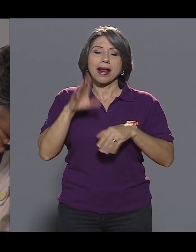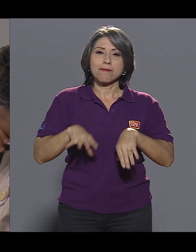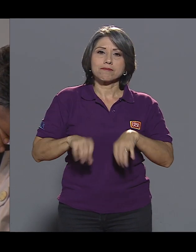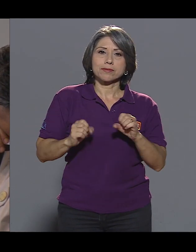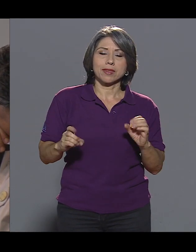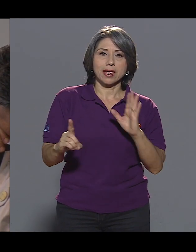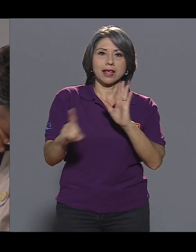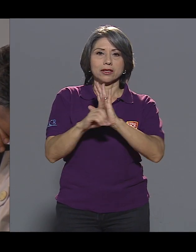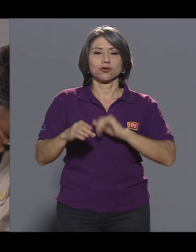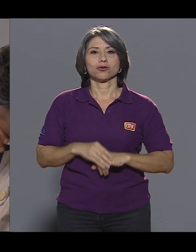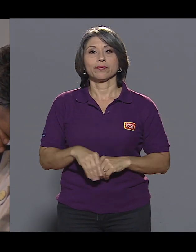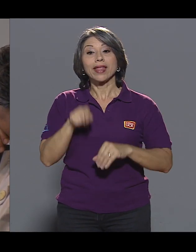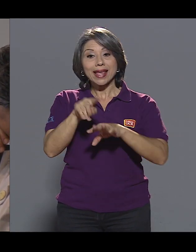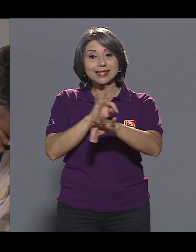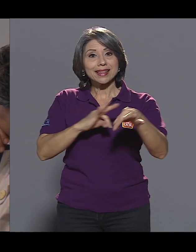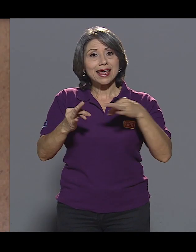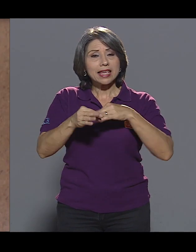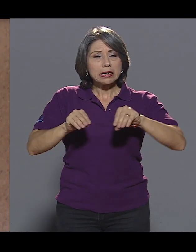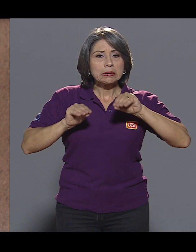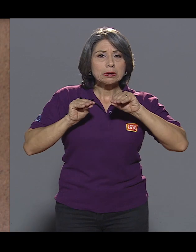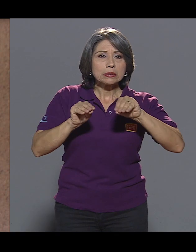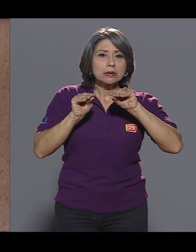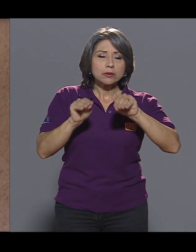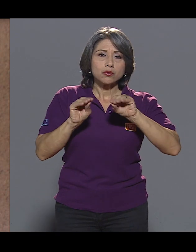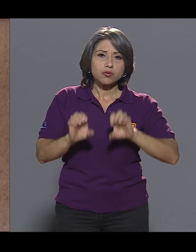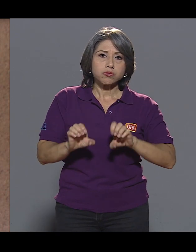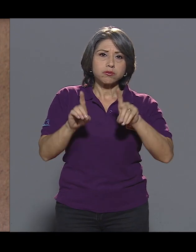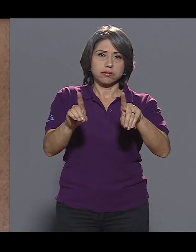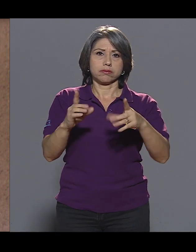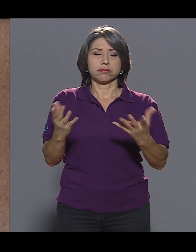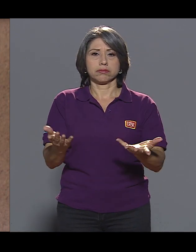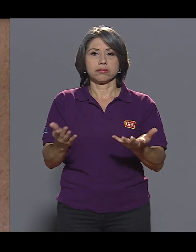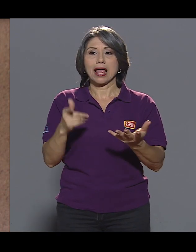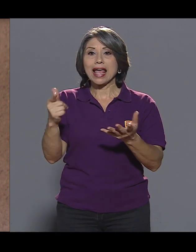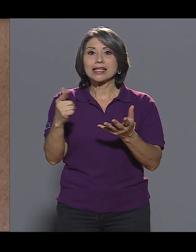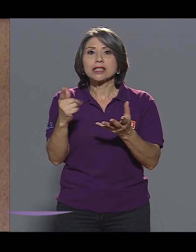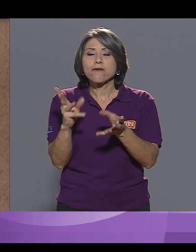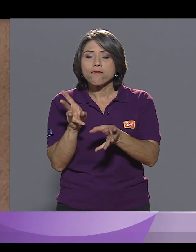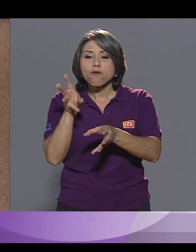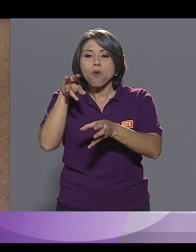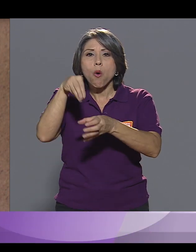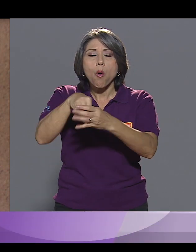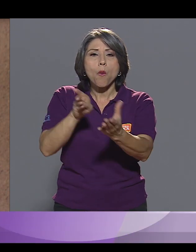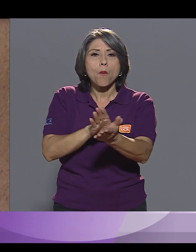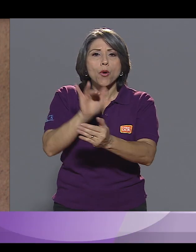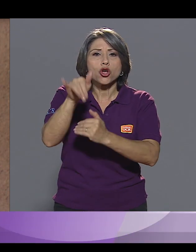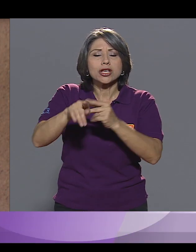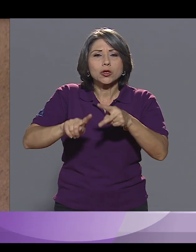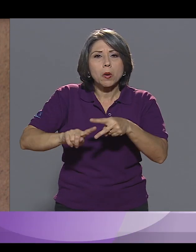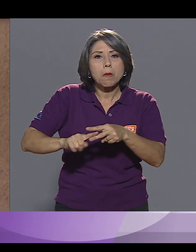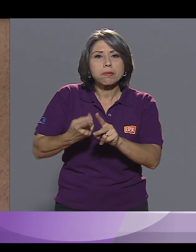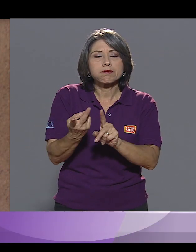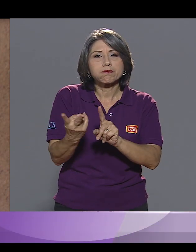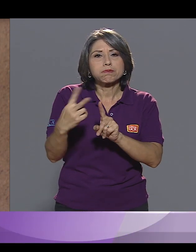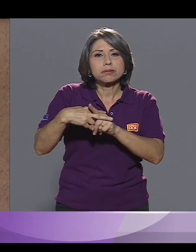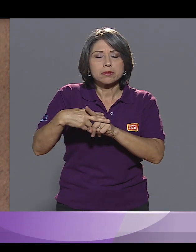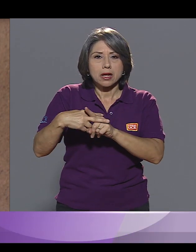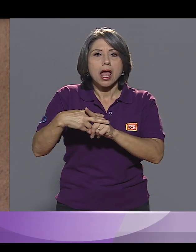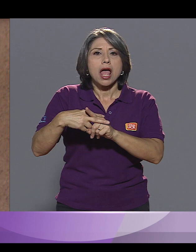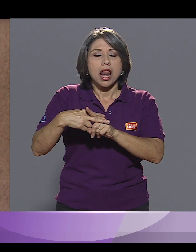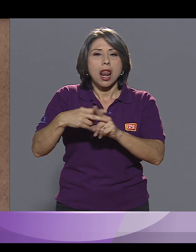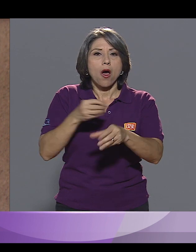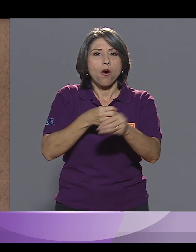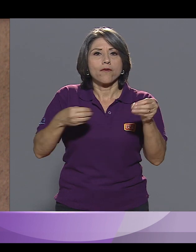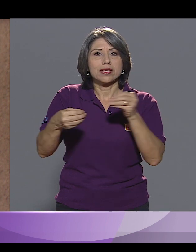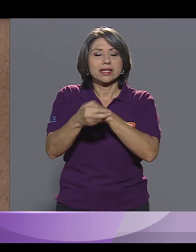es un taller formativo que forma parte de un proyecto piloto que está implementando la